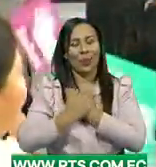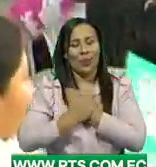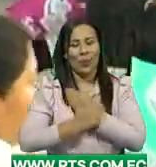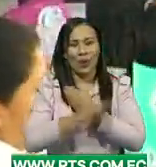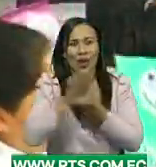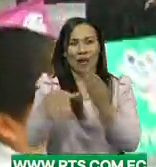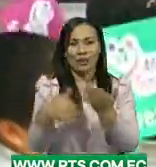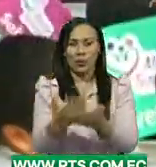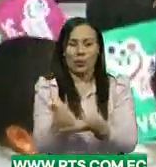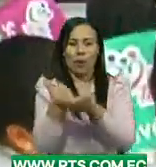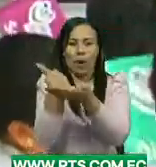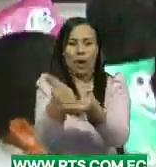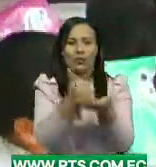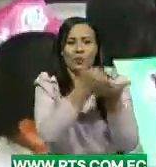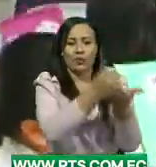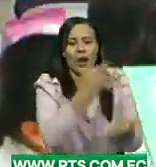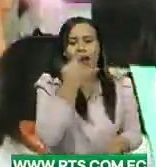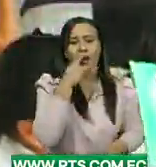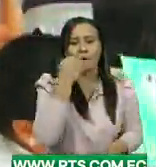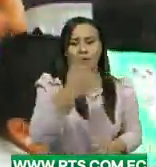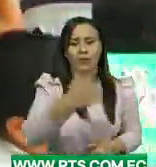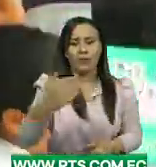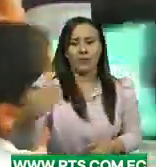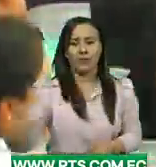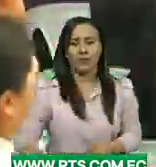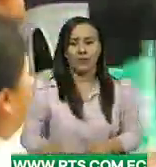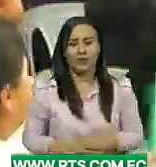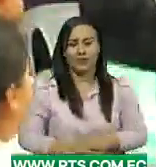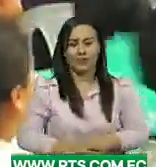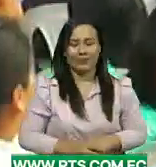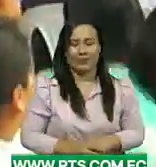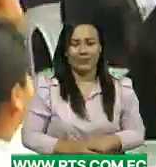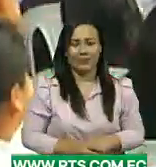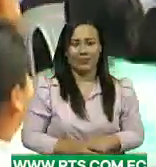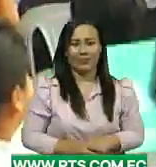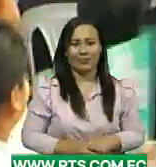Santa Elena, con cámara de Javier García.